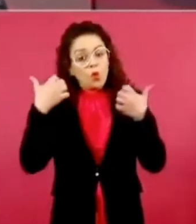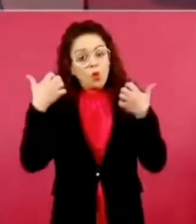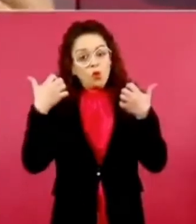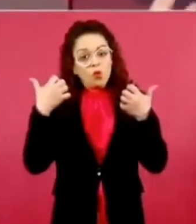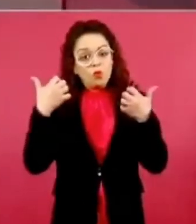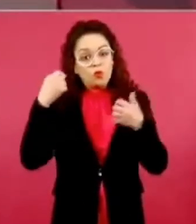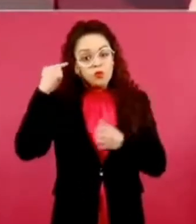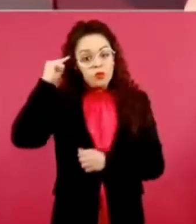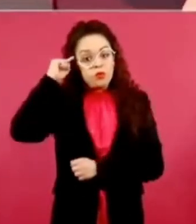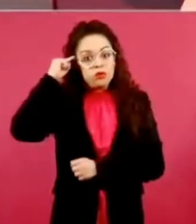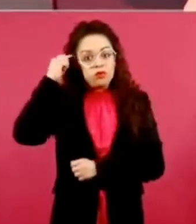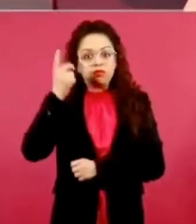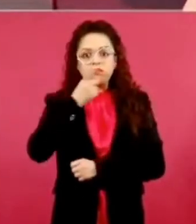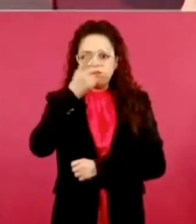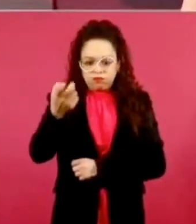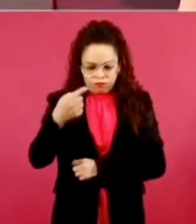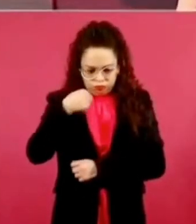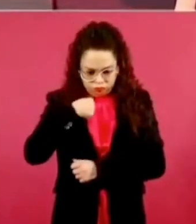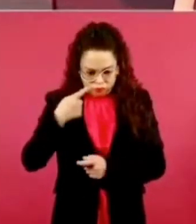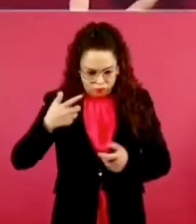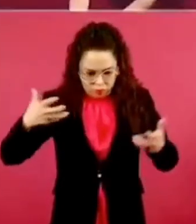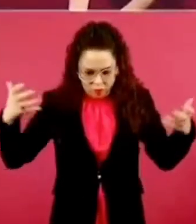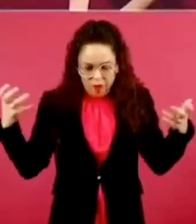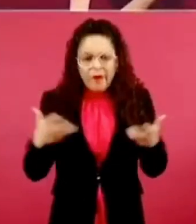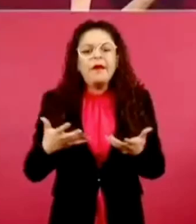¿Y qué quiere que haga?